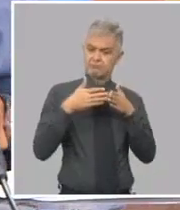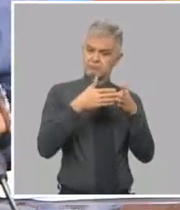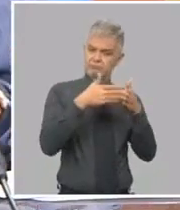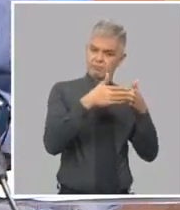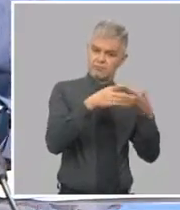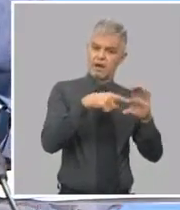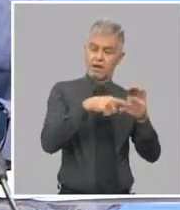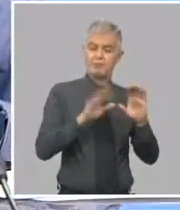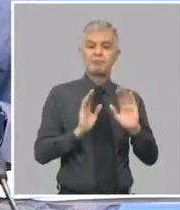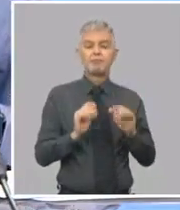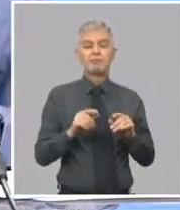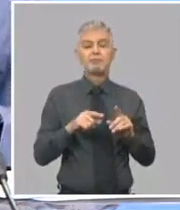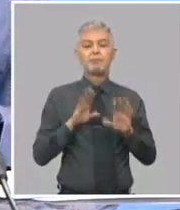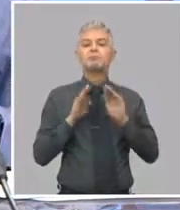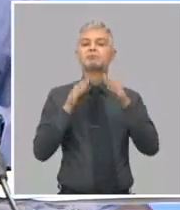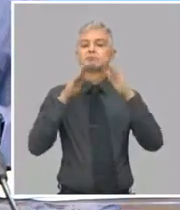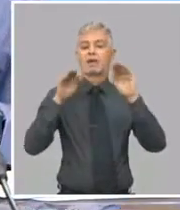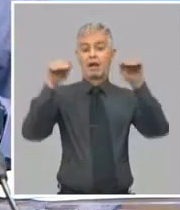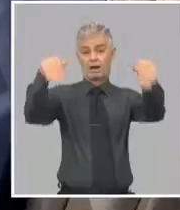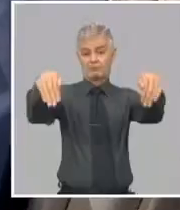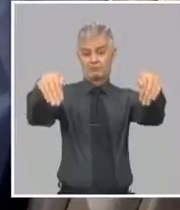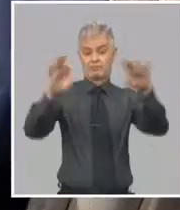y los sonidos